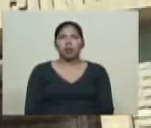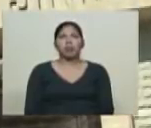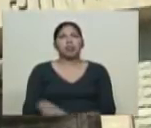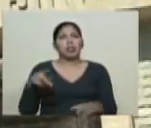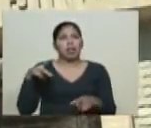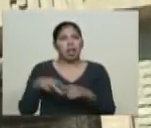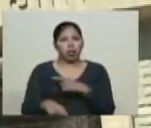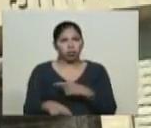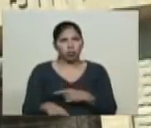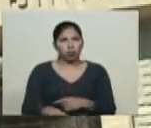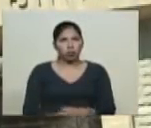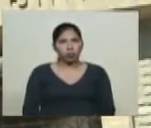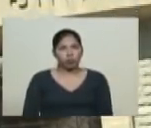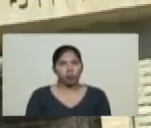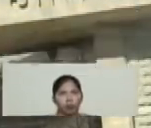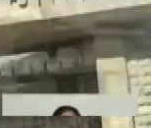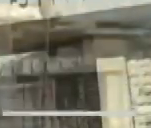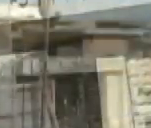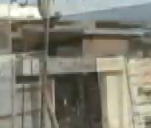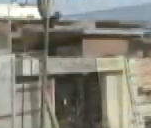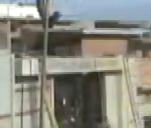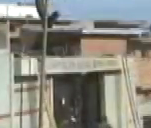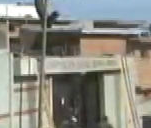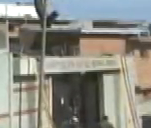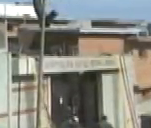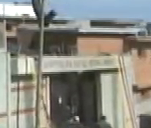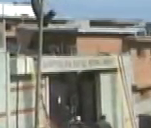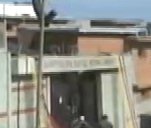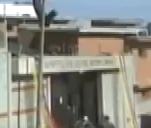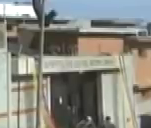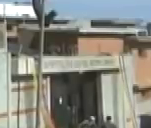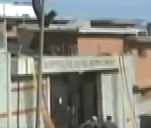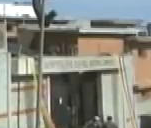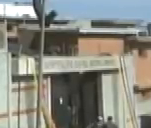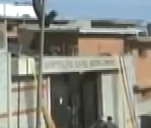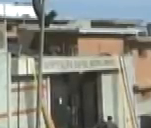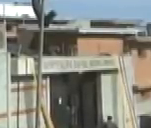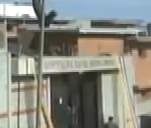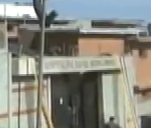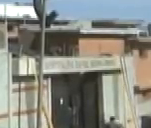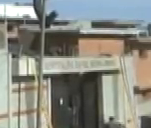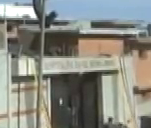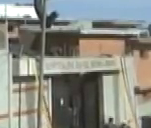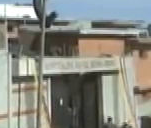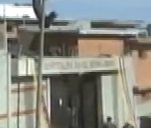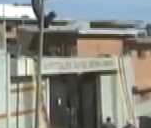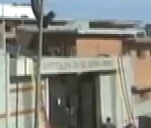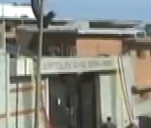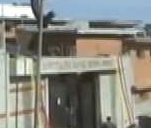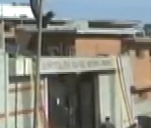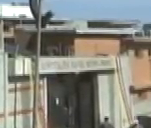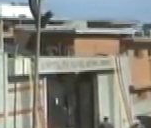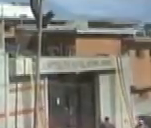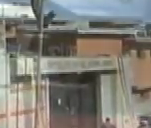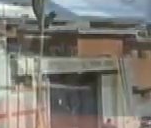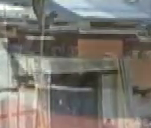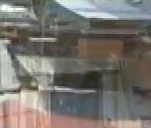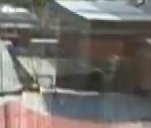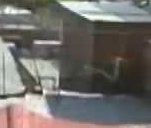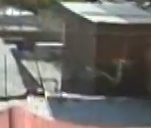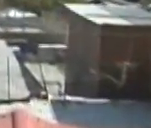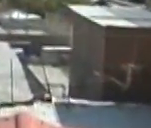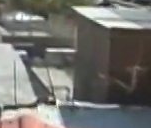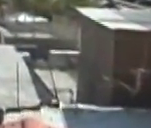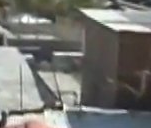Nacional de Rehabilitación y Reestructuración de Hospitales de todo el territorio nacional. Esta primera etapa abarca